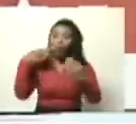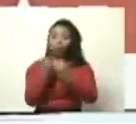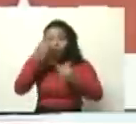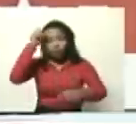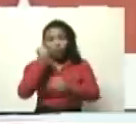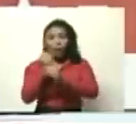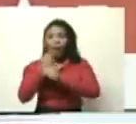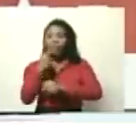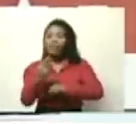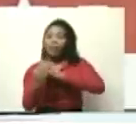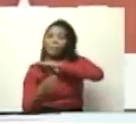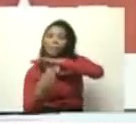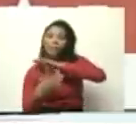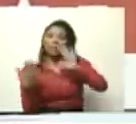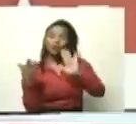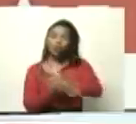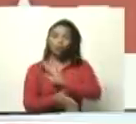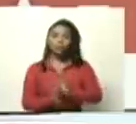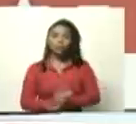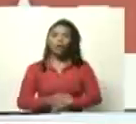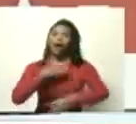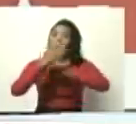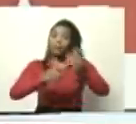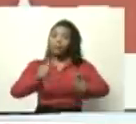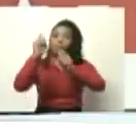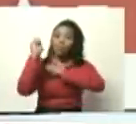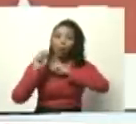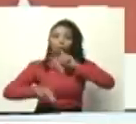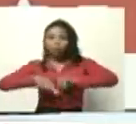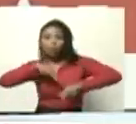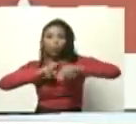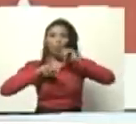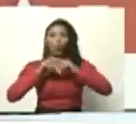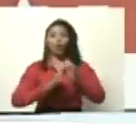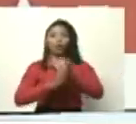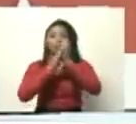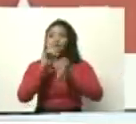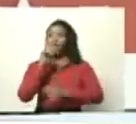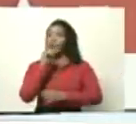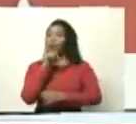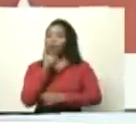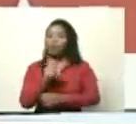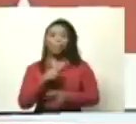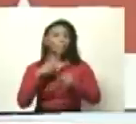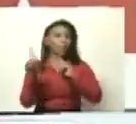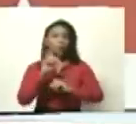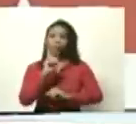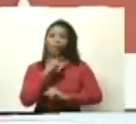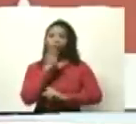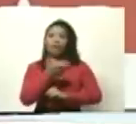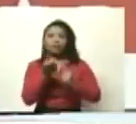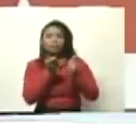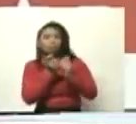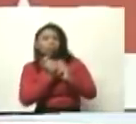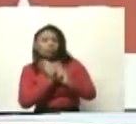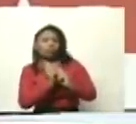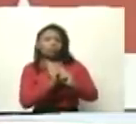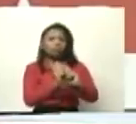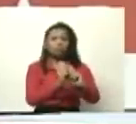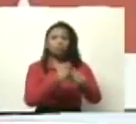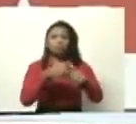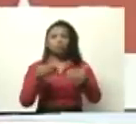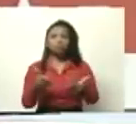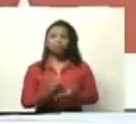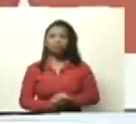digan. Asuma, construya su liderazgo donde no lo tenga, pero no esté tratando de